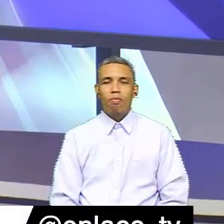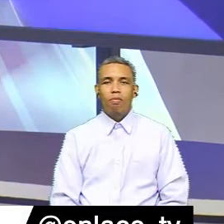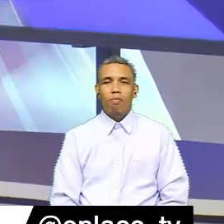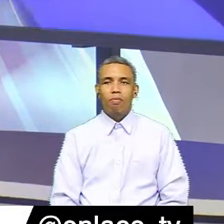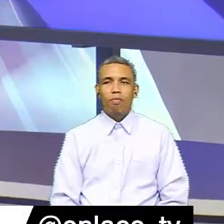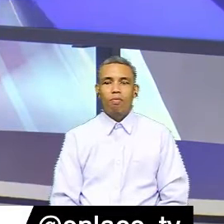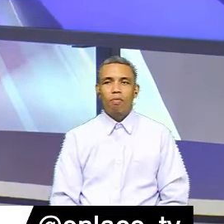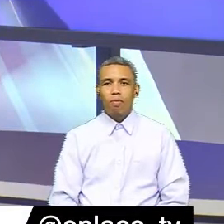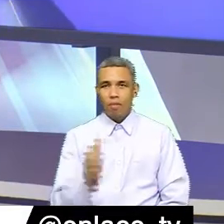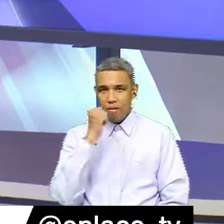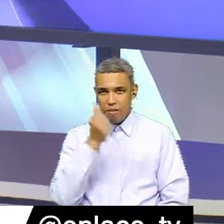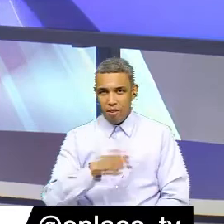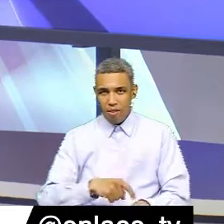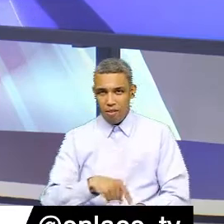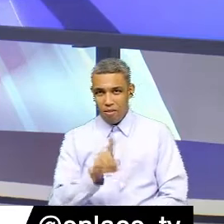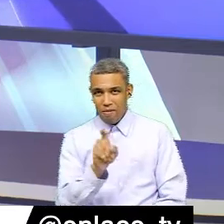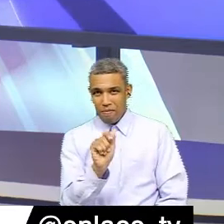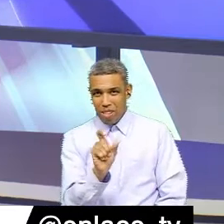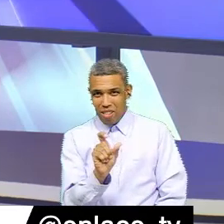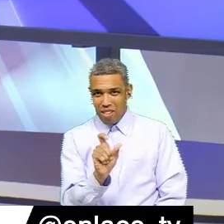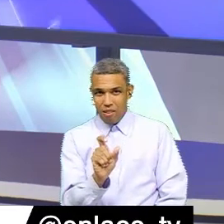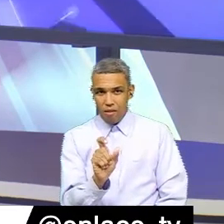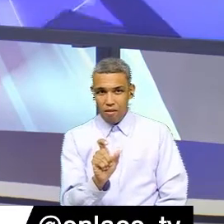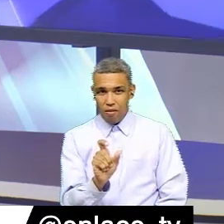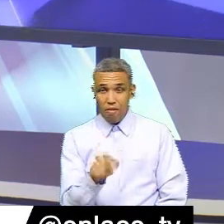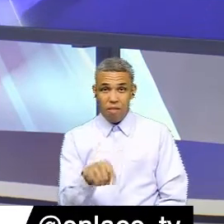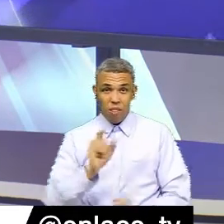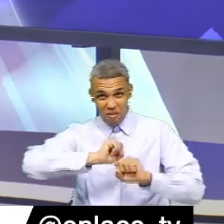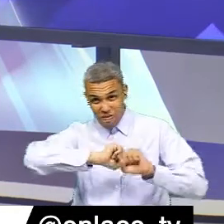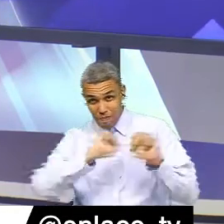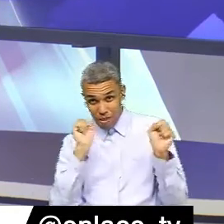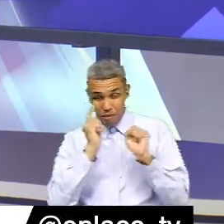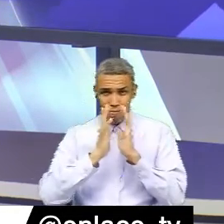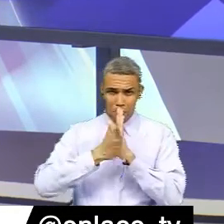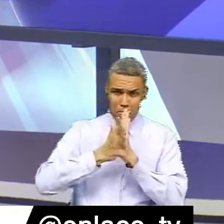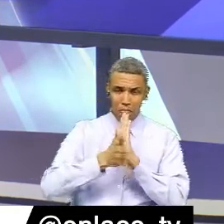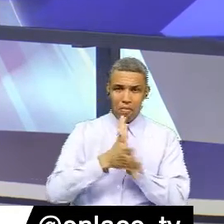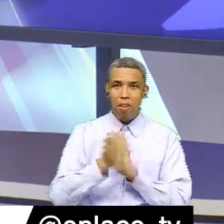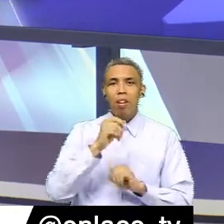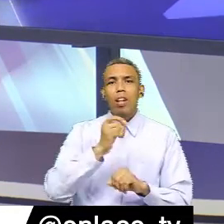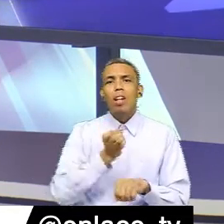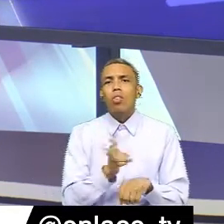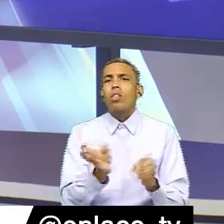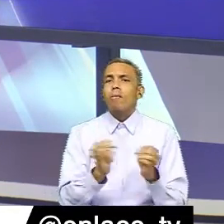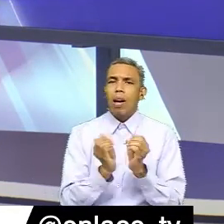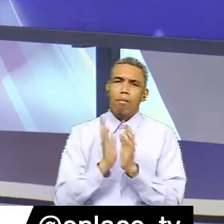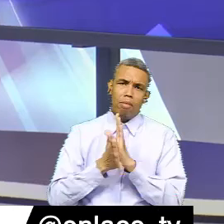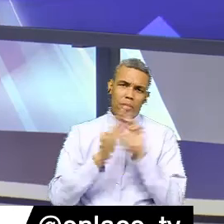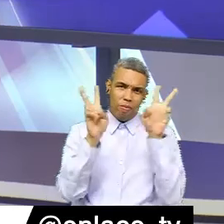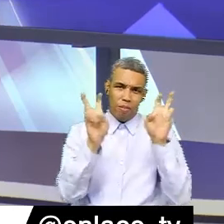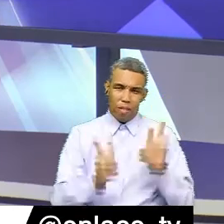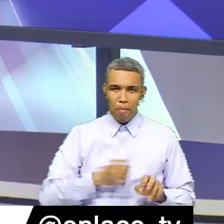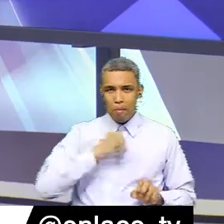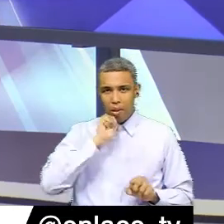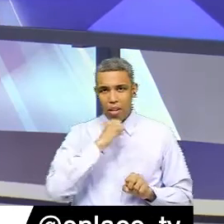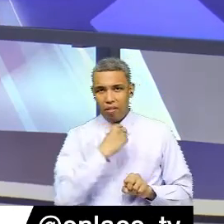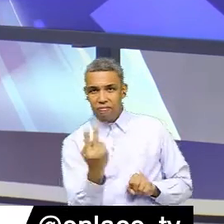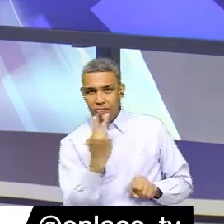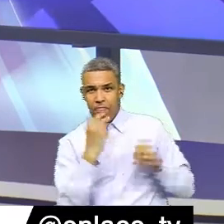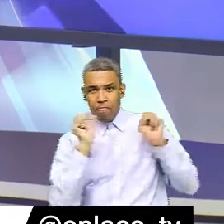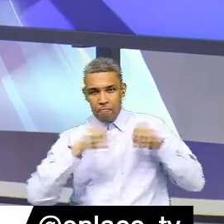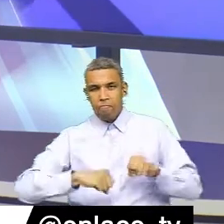mañana 6 en punto enlace radio para que salga de su casa bien informado y nos veremos una vez más a mediodía con todo el acontecer de barrancabermeja y la región en